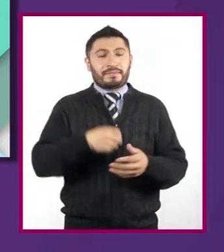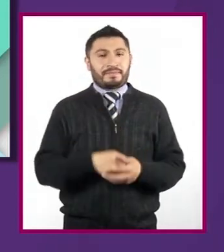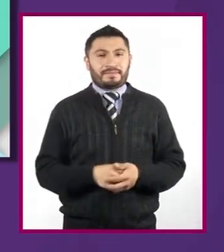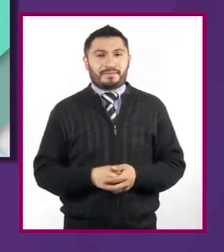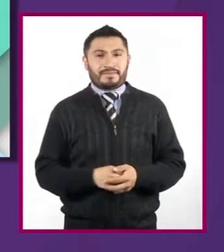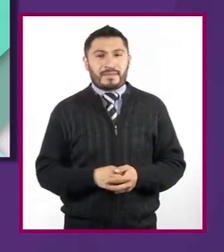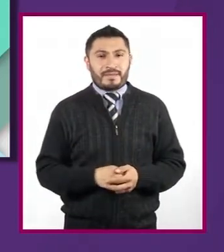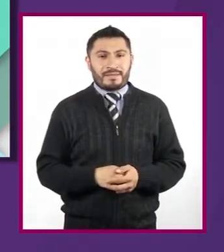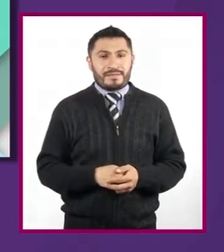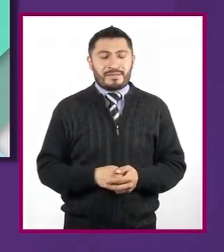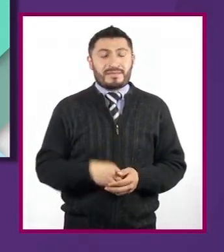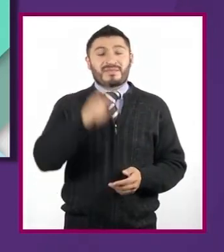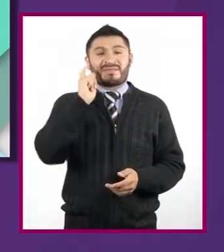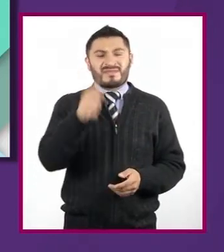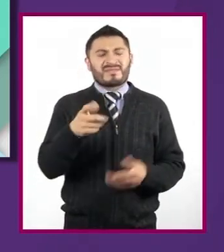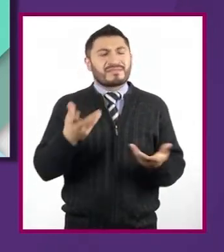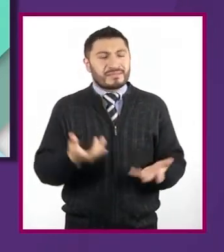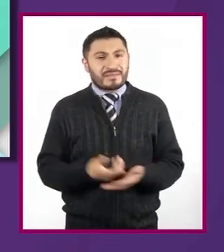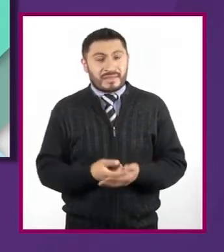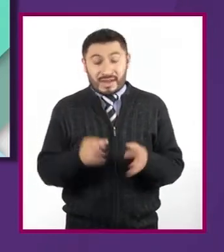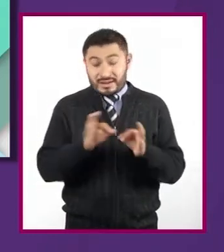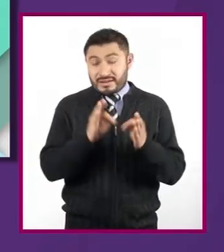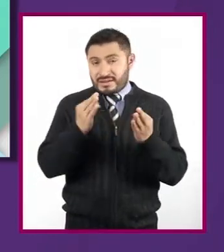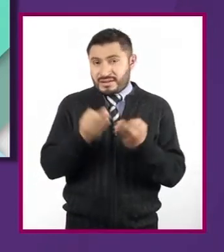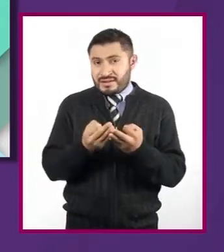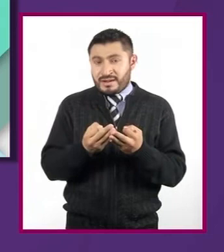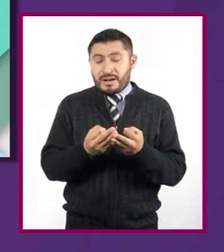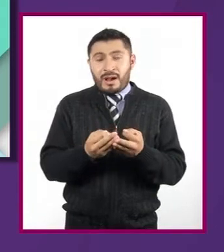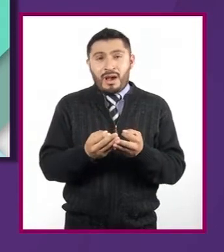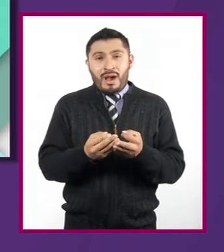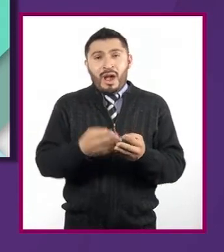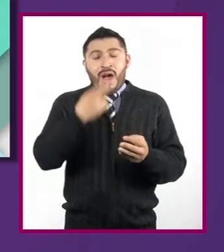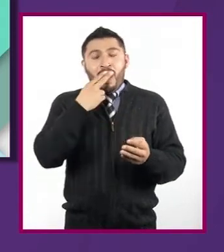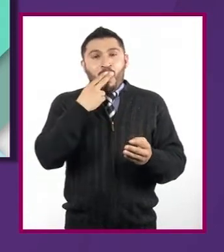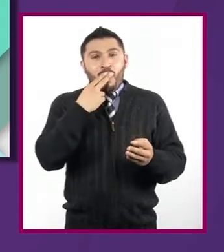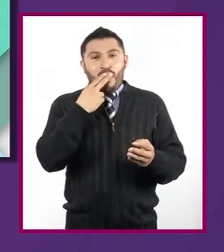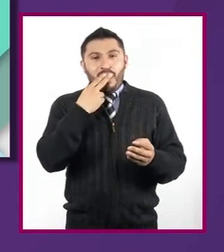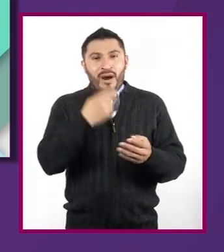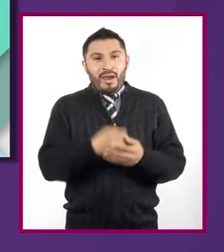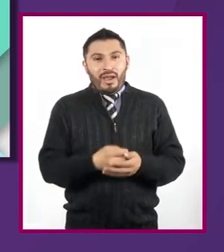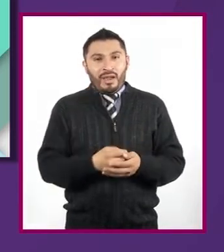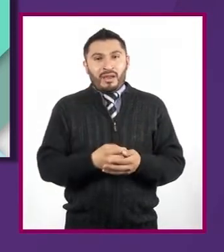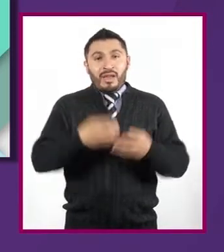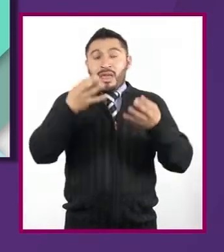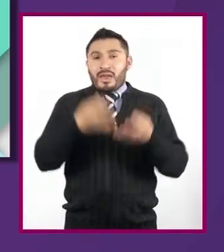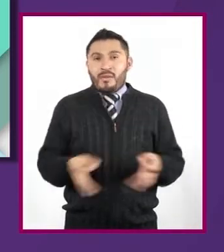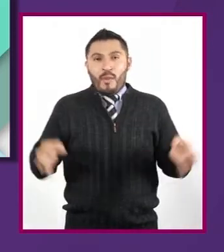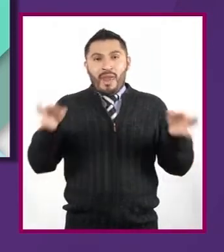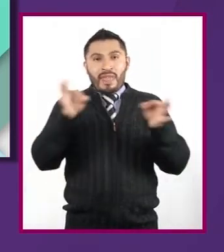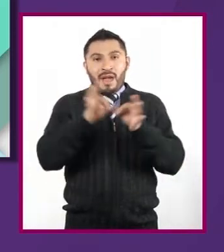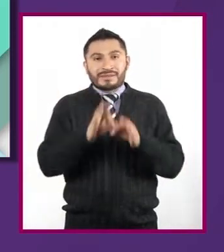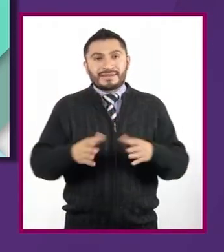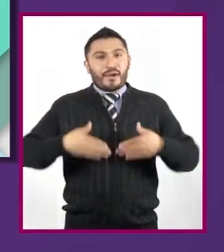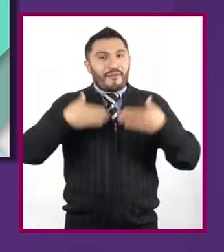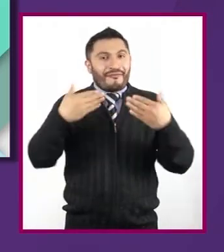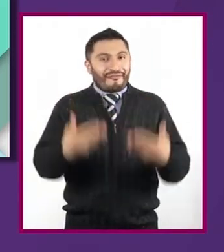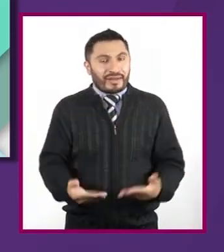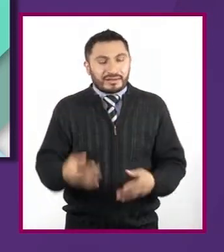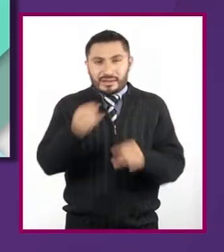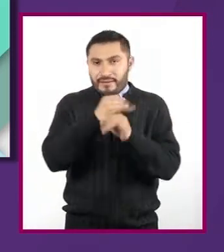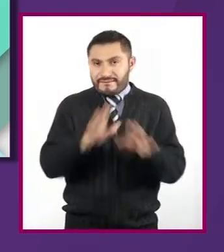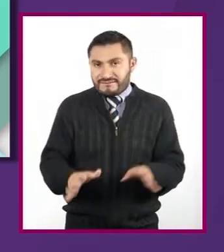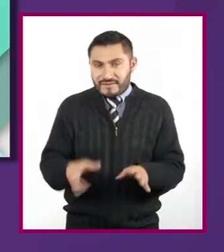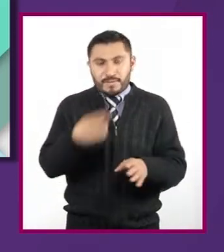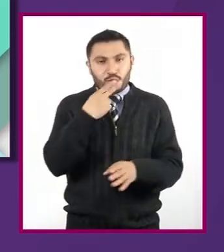objetivo, es decir, el método o la técnica a utilizar. la relevancia y fiabilidad de la información